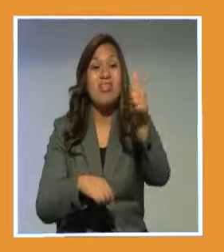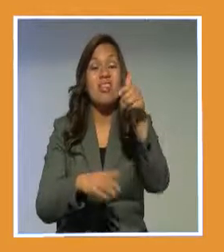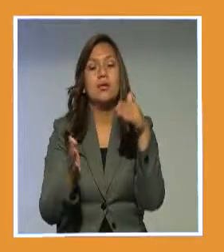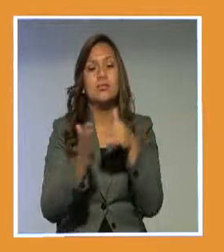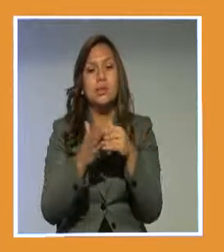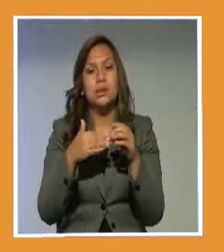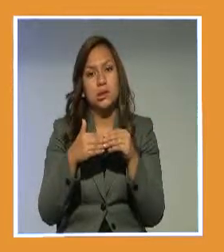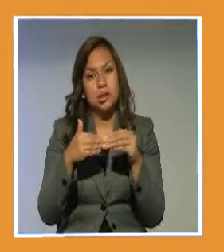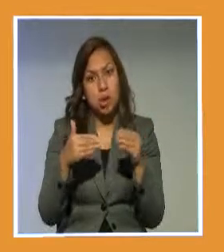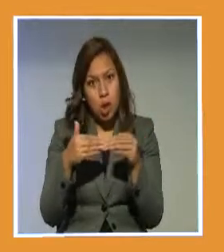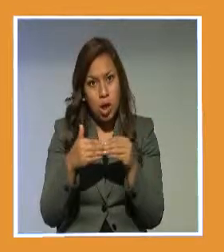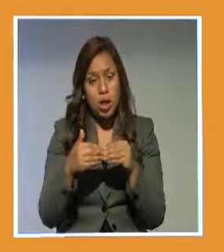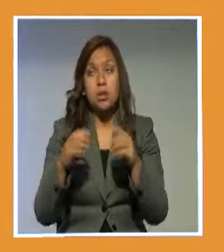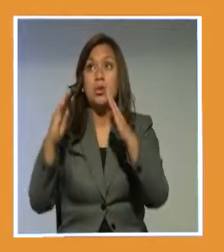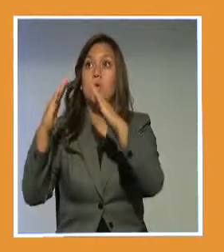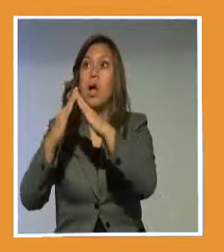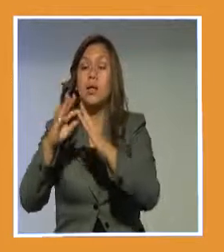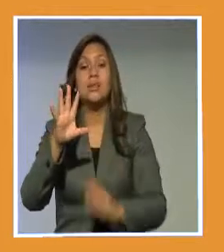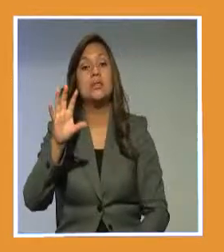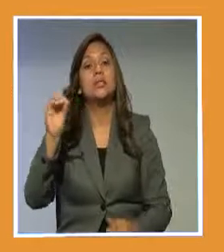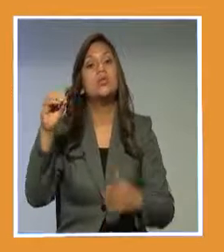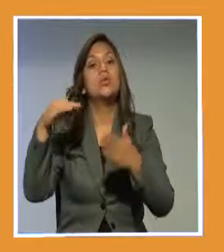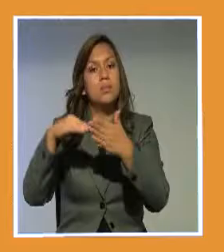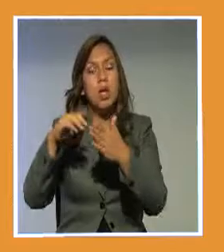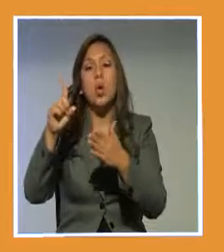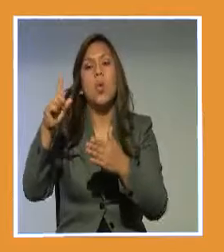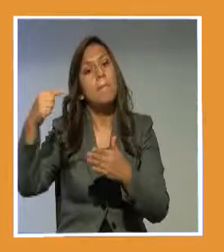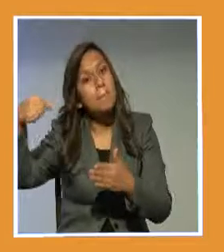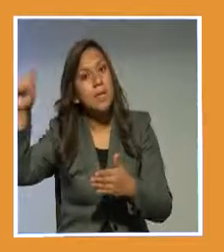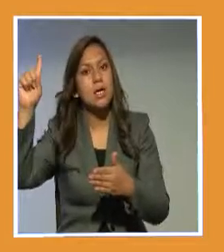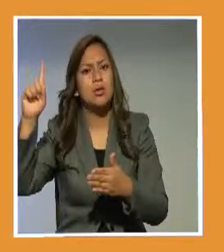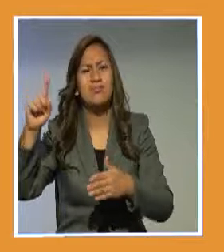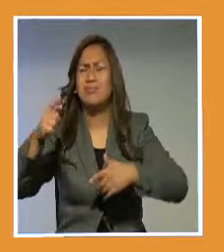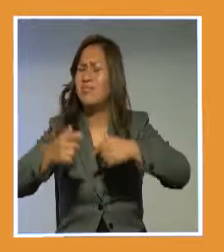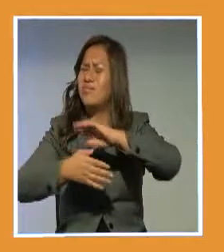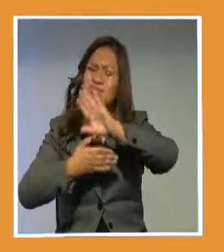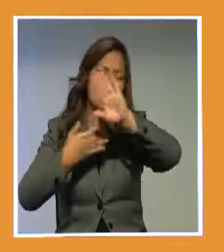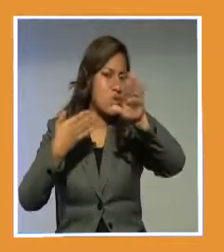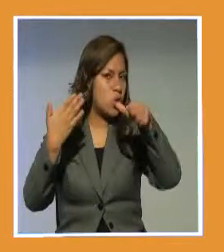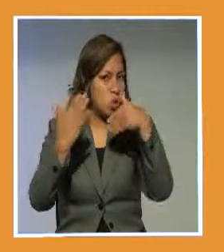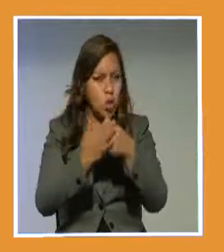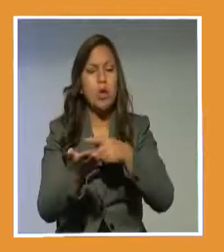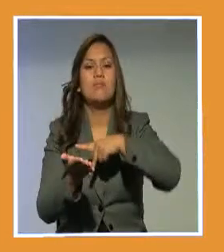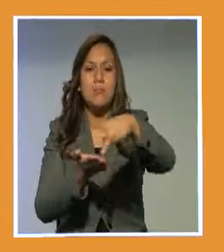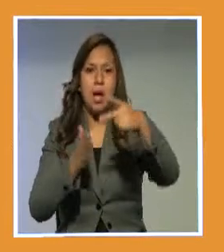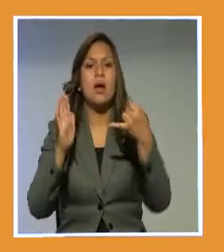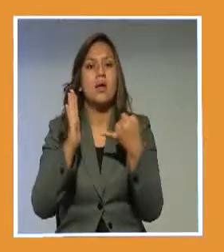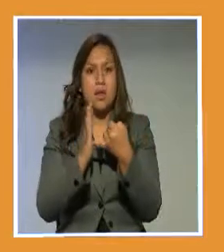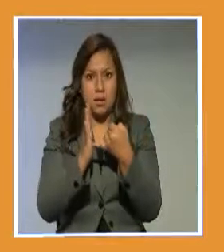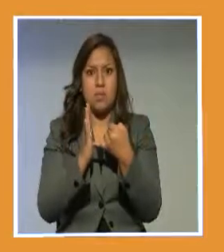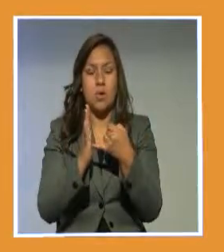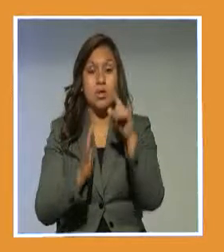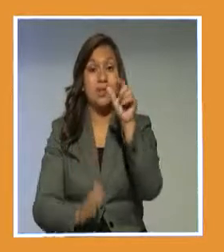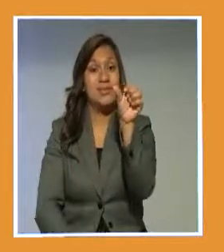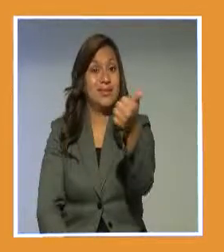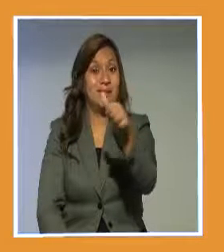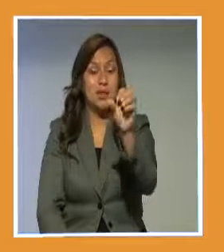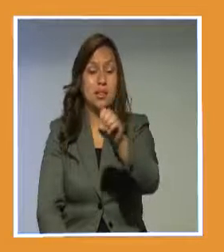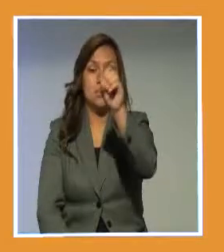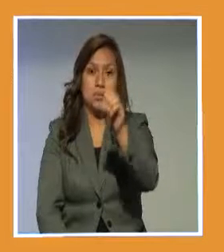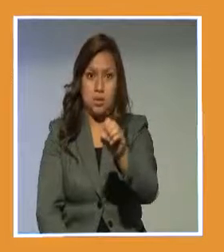$10,000, una vivienda de $50,000, $100,000 o $1,000,000, todos pagan el 10% actualmente. ¿Qué es lo que nosotros hacemos con el tema de la